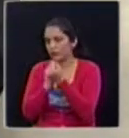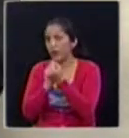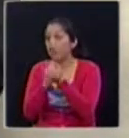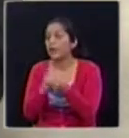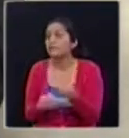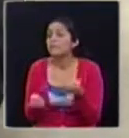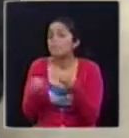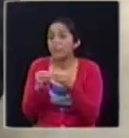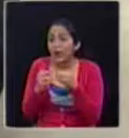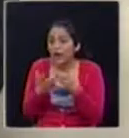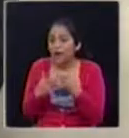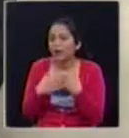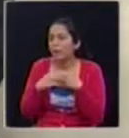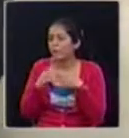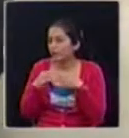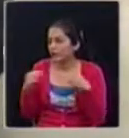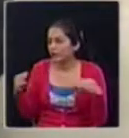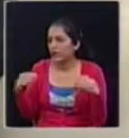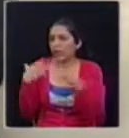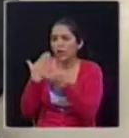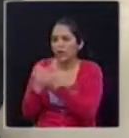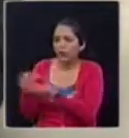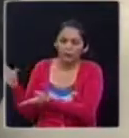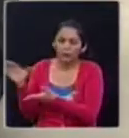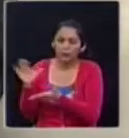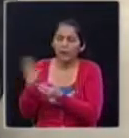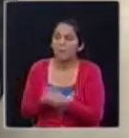ciertamente en infraestructura, invertir ojalá que